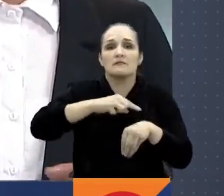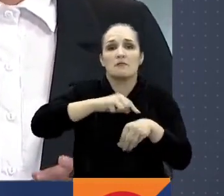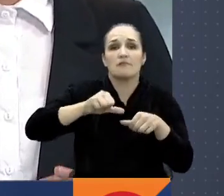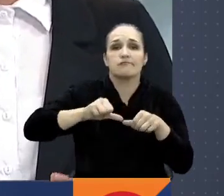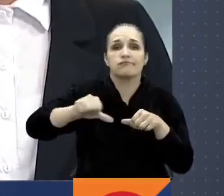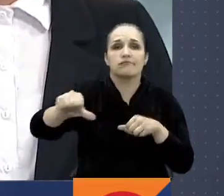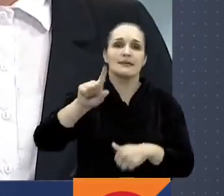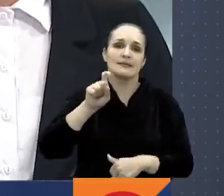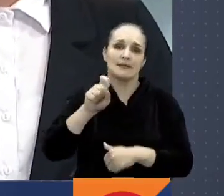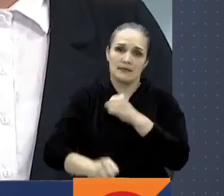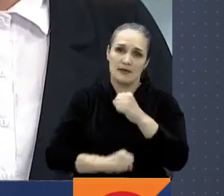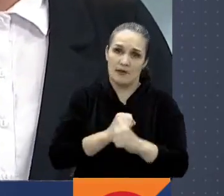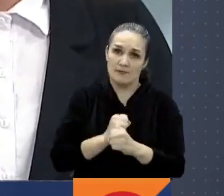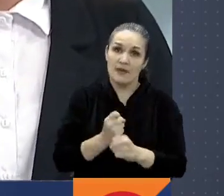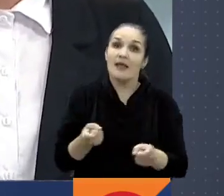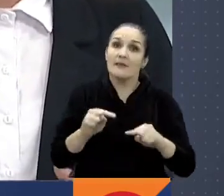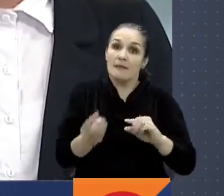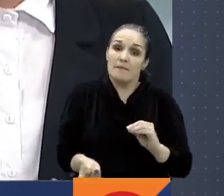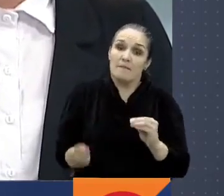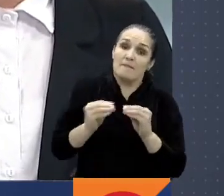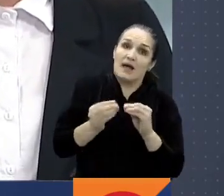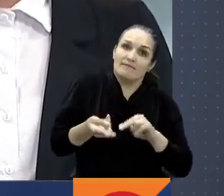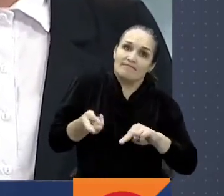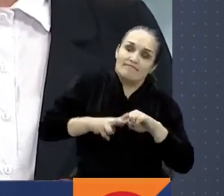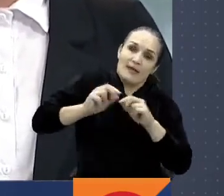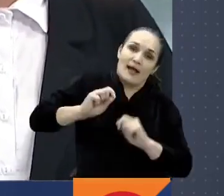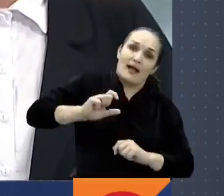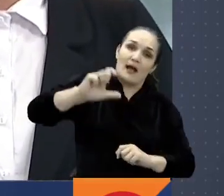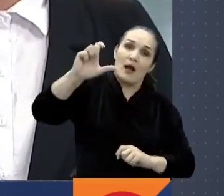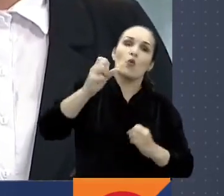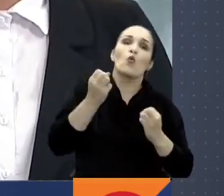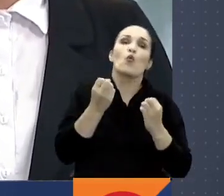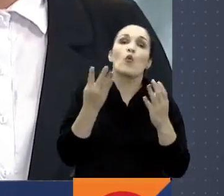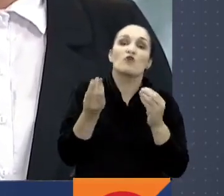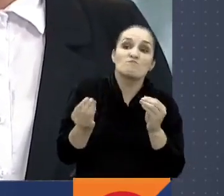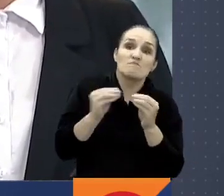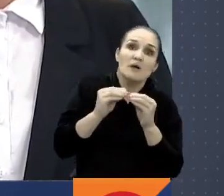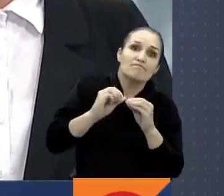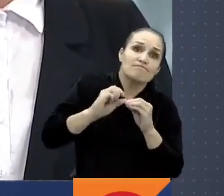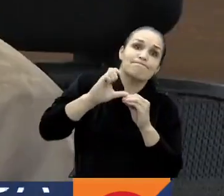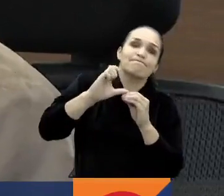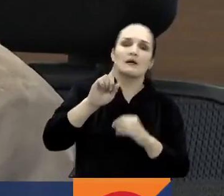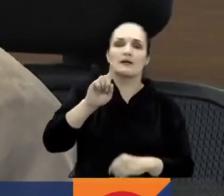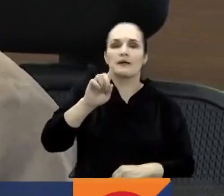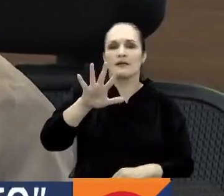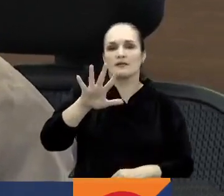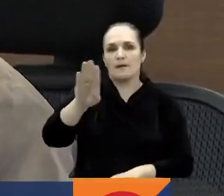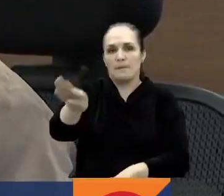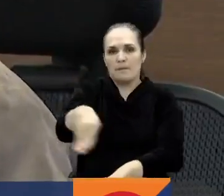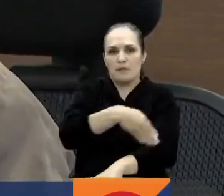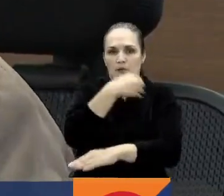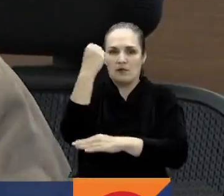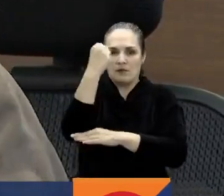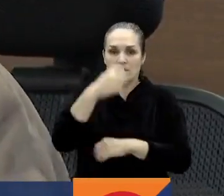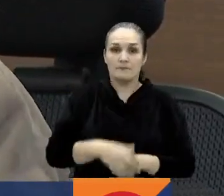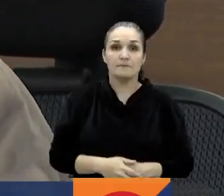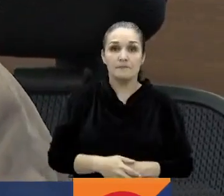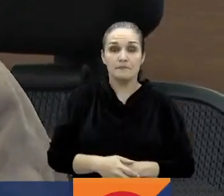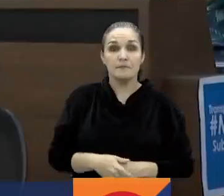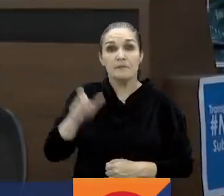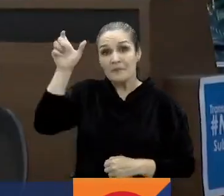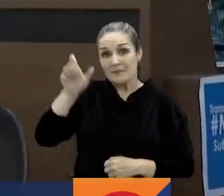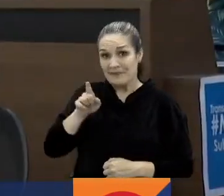habría un sobrecosto en esta obra y estamos hablando de 15 billones de pesos el gerente de la empresa metro